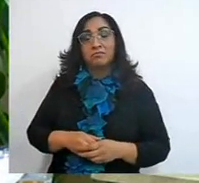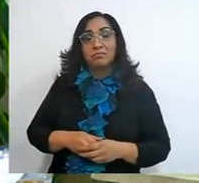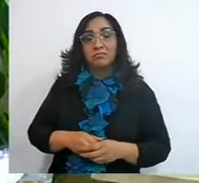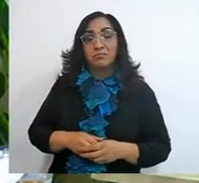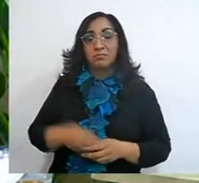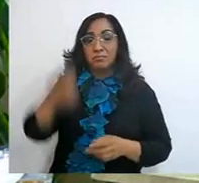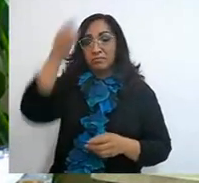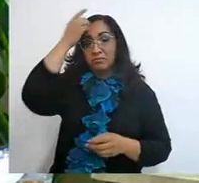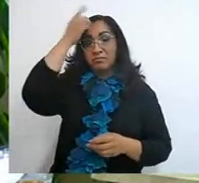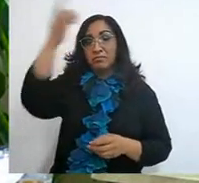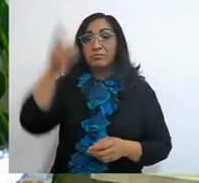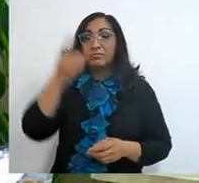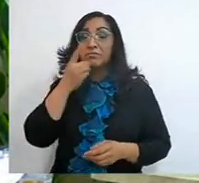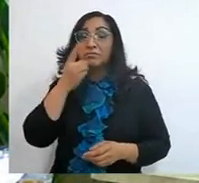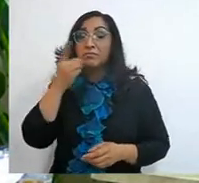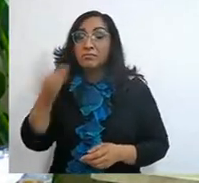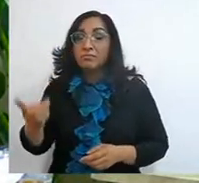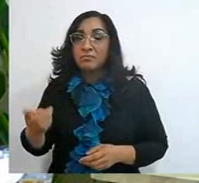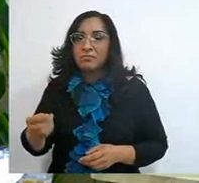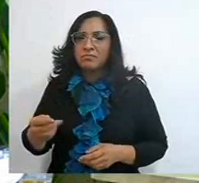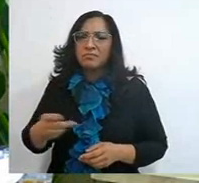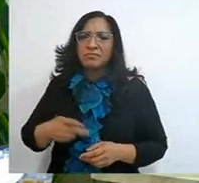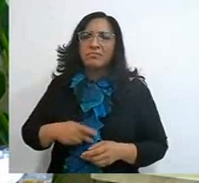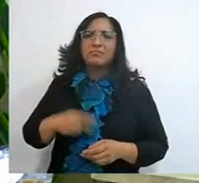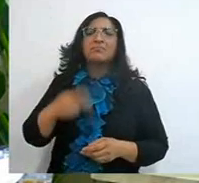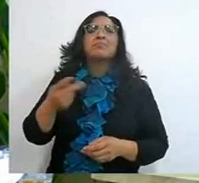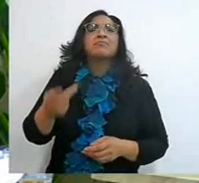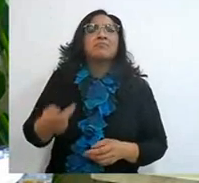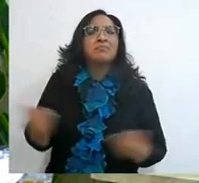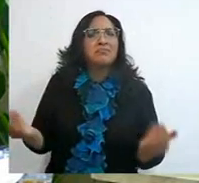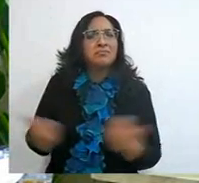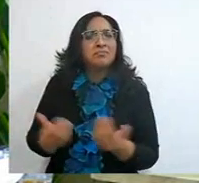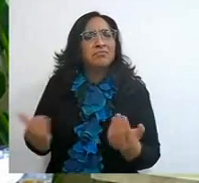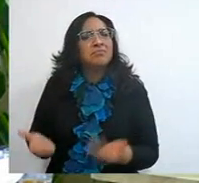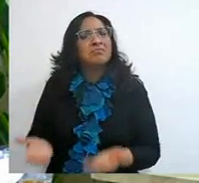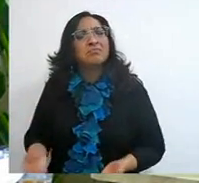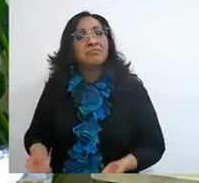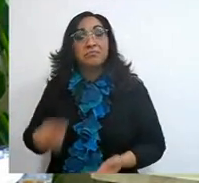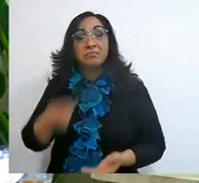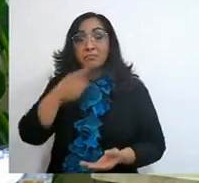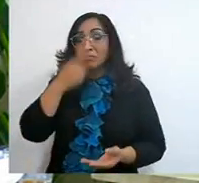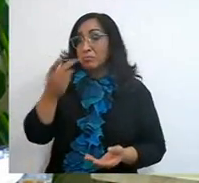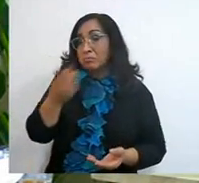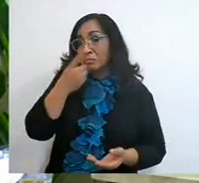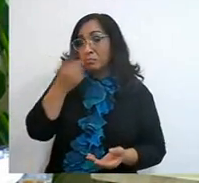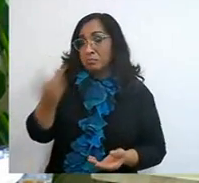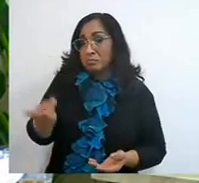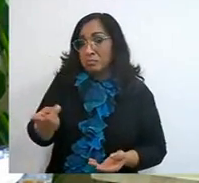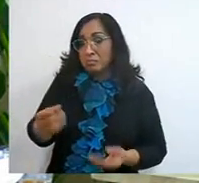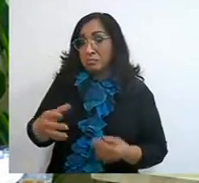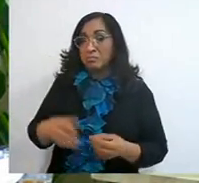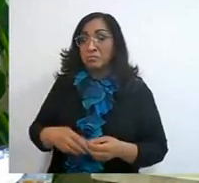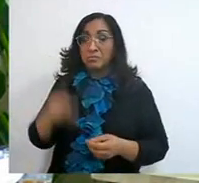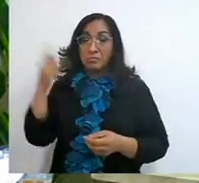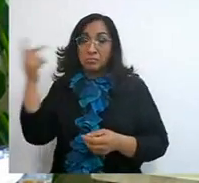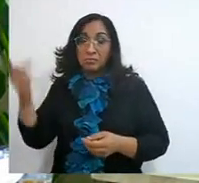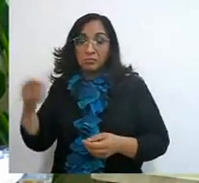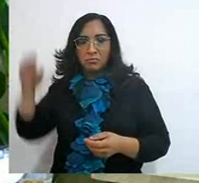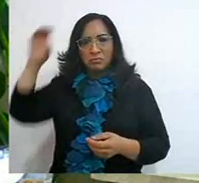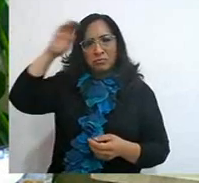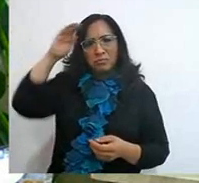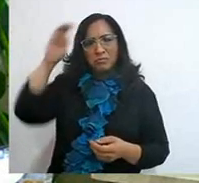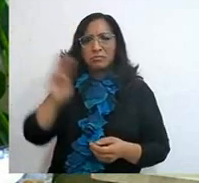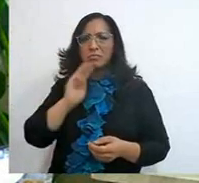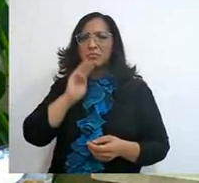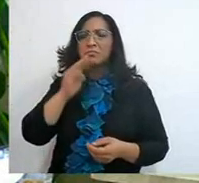y Dios dijo de qué podía hacer. Y ella, cuando habla, dice: no, pues yo sé que del árbol de la ciencia del bien y del